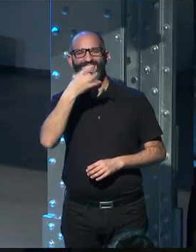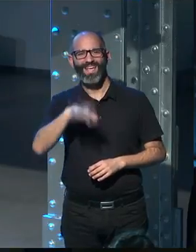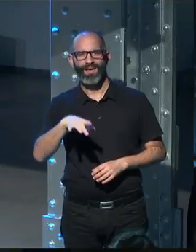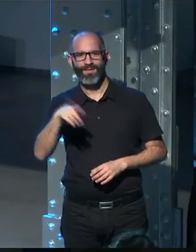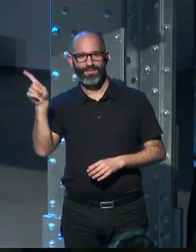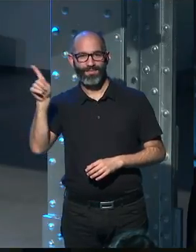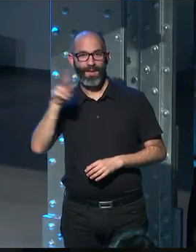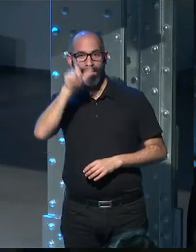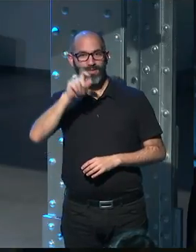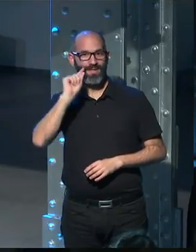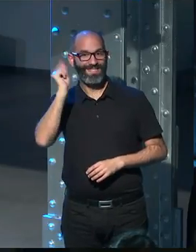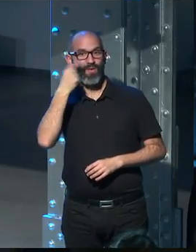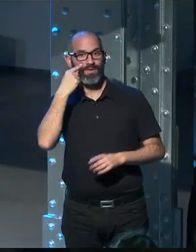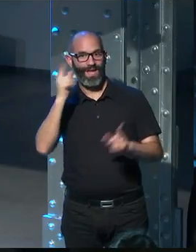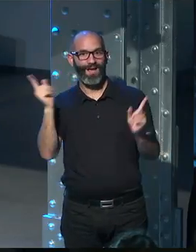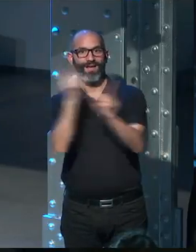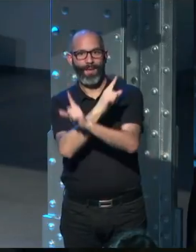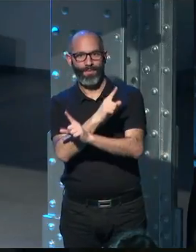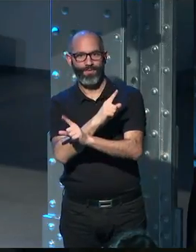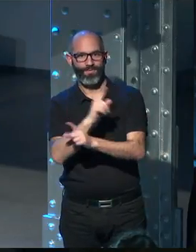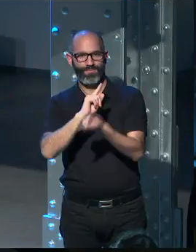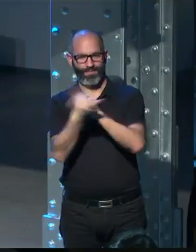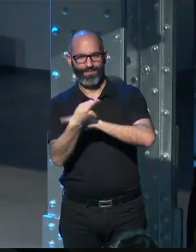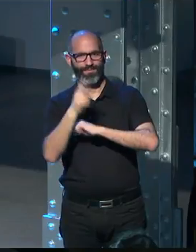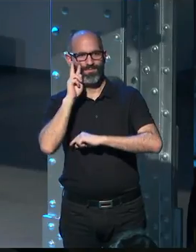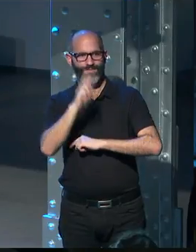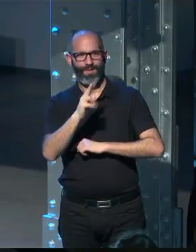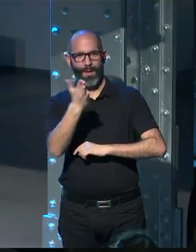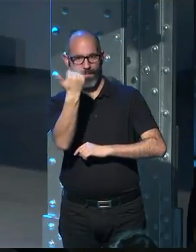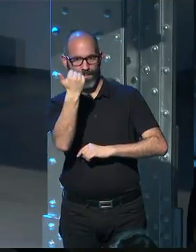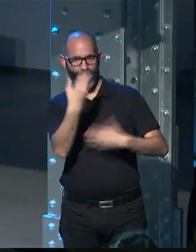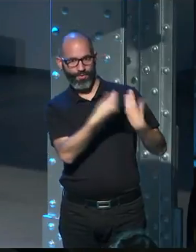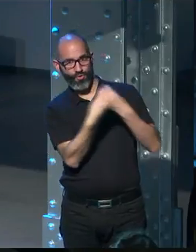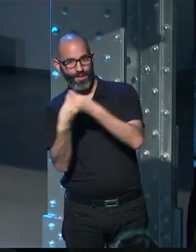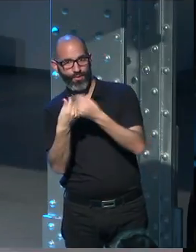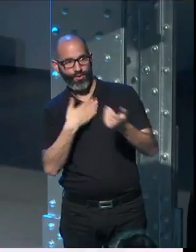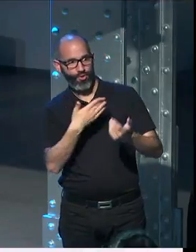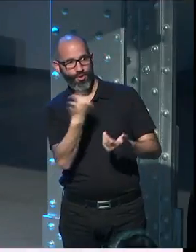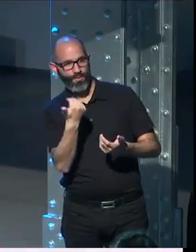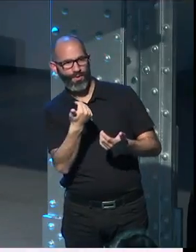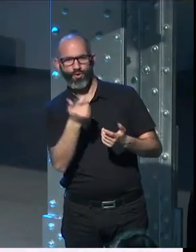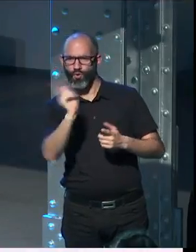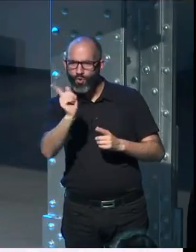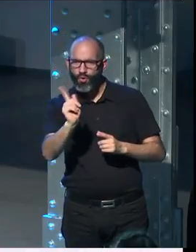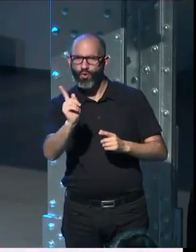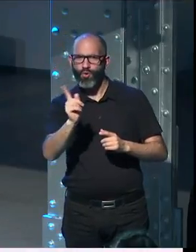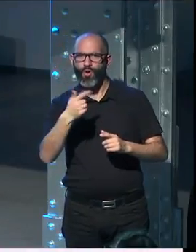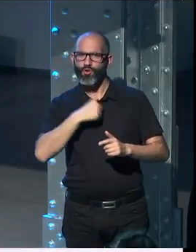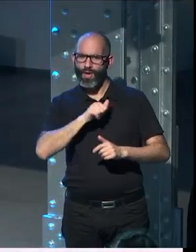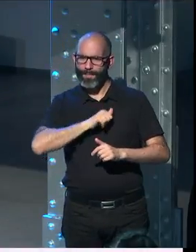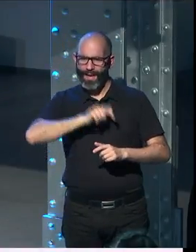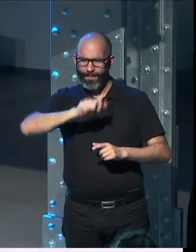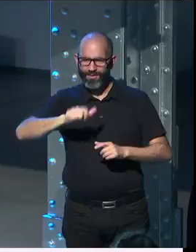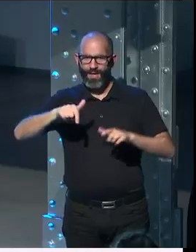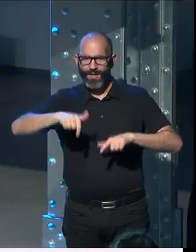persona. Esta persona se da cuenta del cambio, le dice, ven conmigo que yo te llevo, que voy para allá. Dice, no, dice Rembrandt, tengo que esperar a la gente